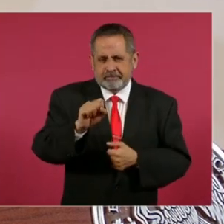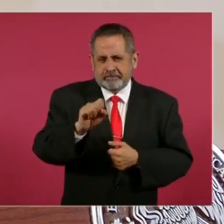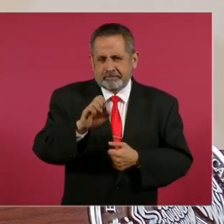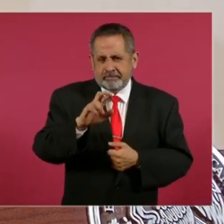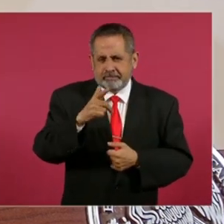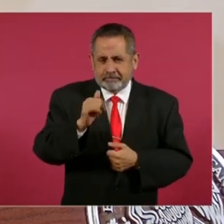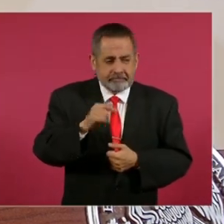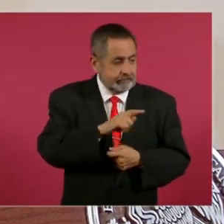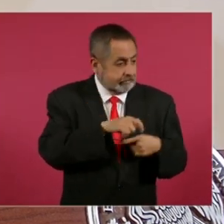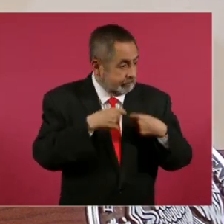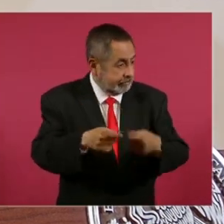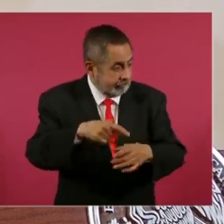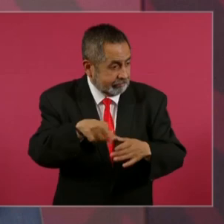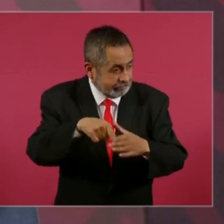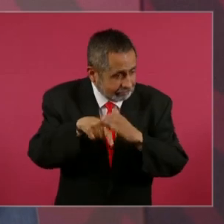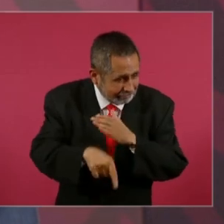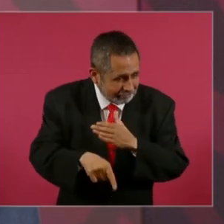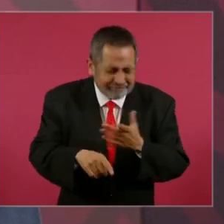también petrolero,